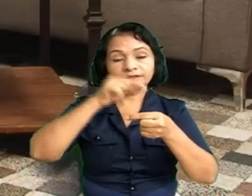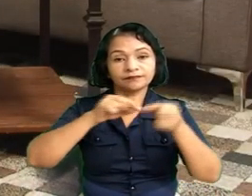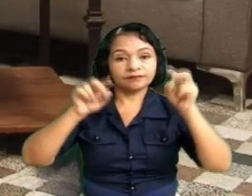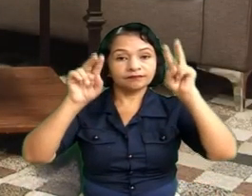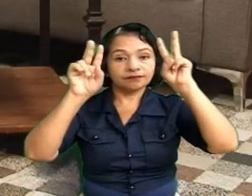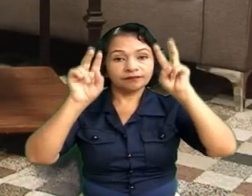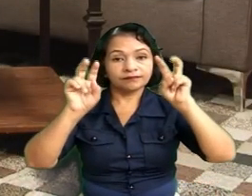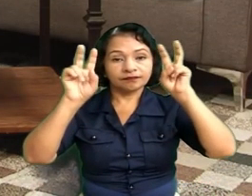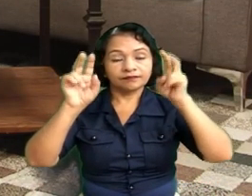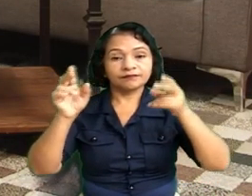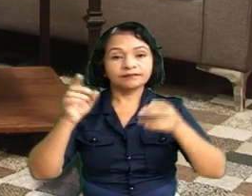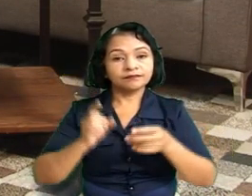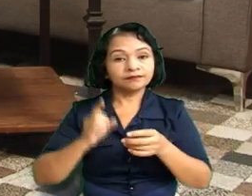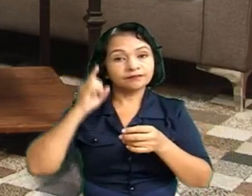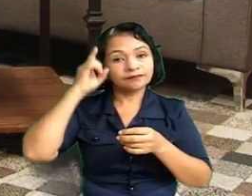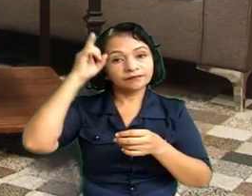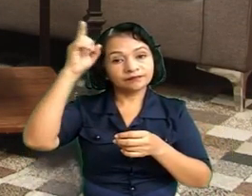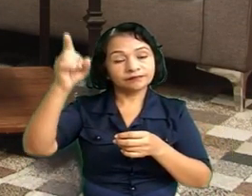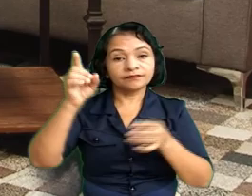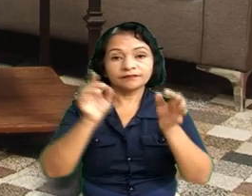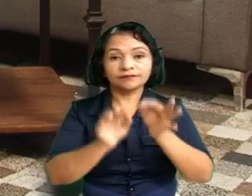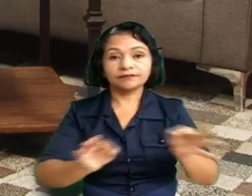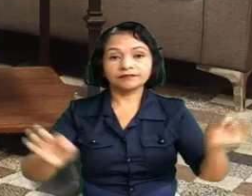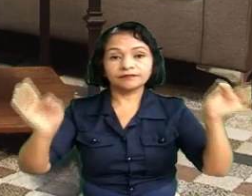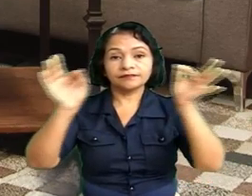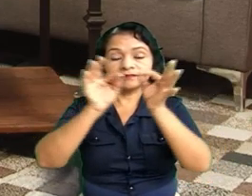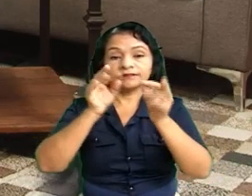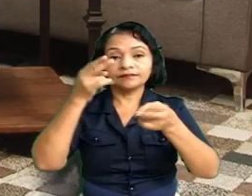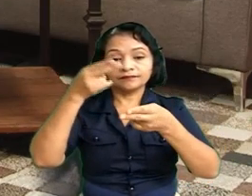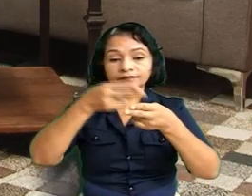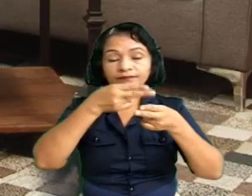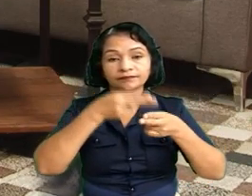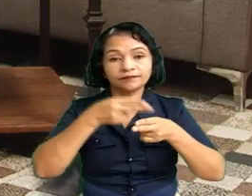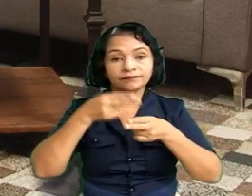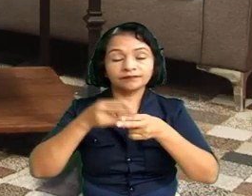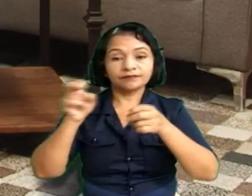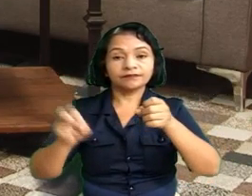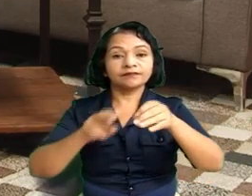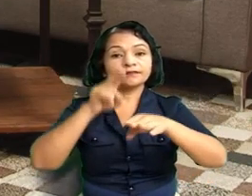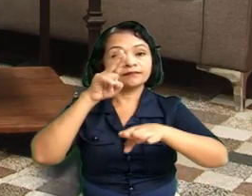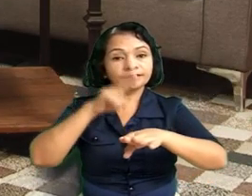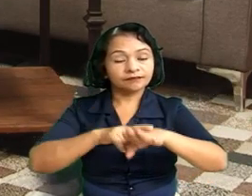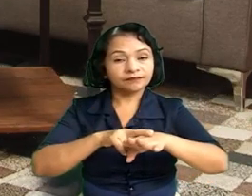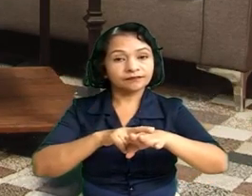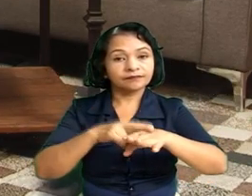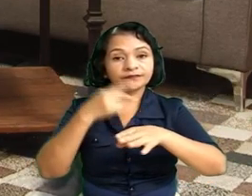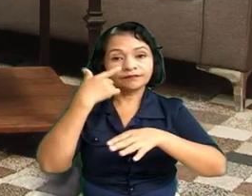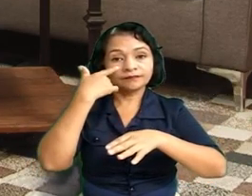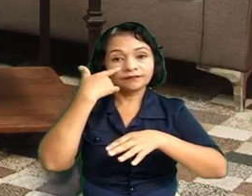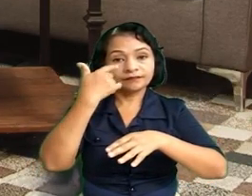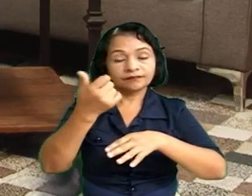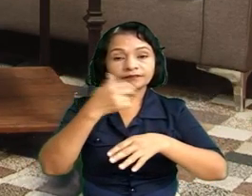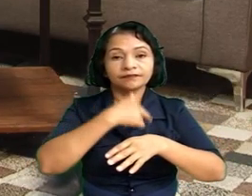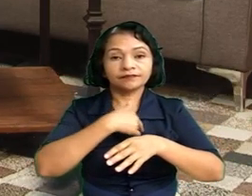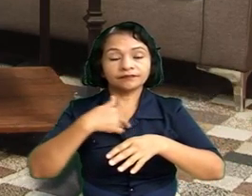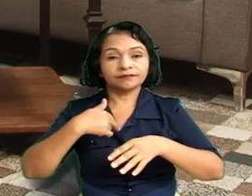ya desarrollados, entre ellos precisamente el haber sido nombrada como heroína nacional, que es parte de ese reconocimiento que se da